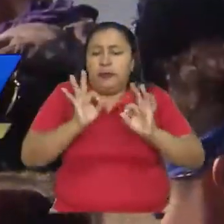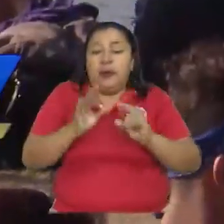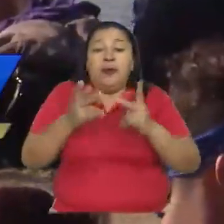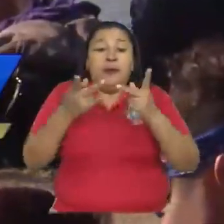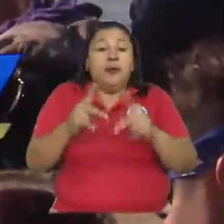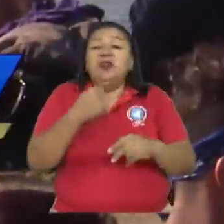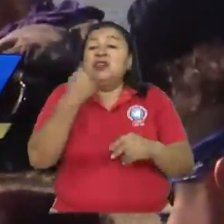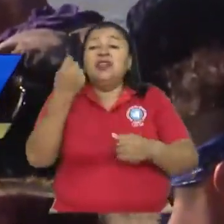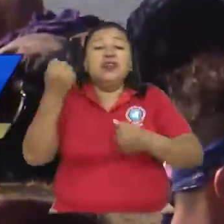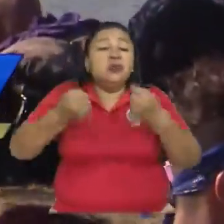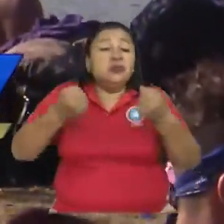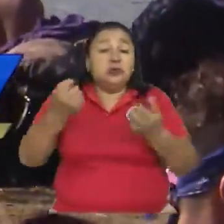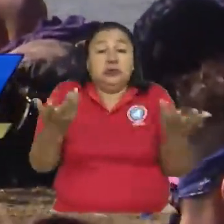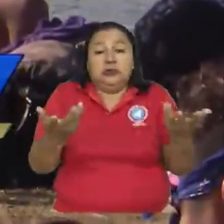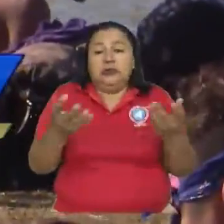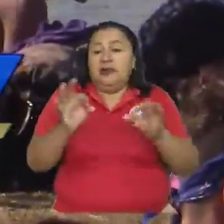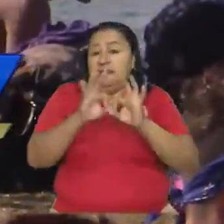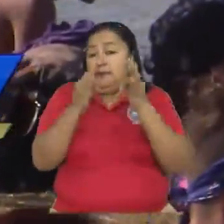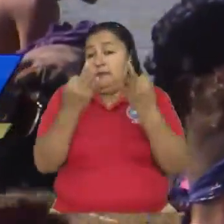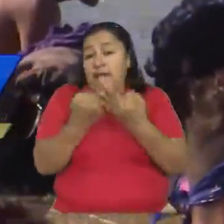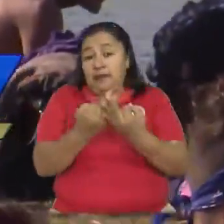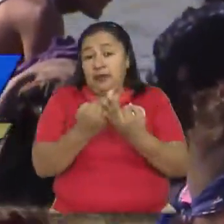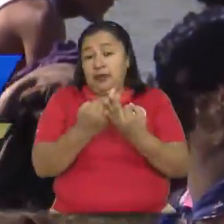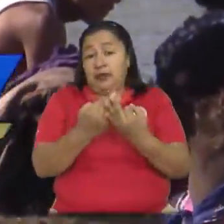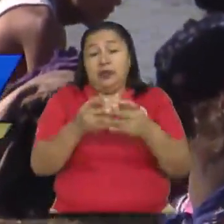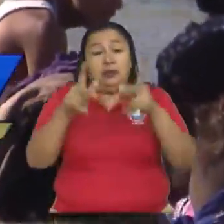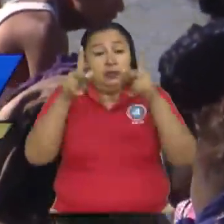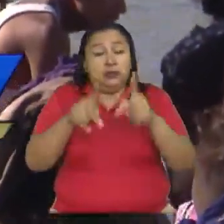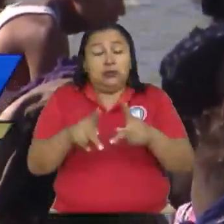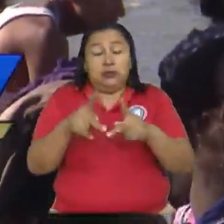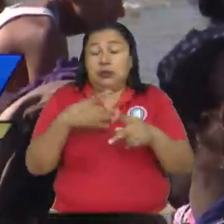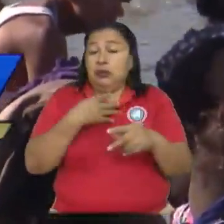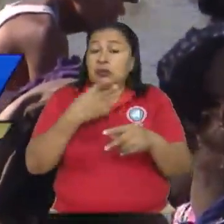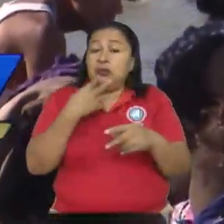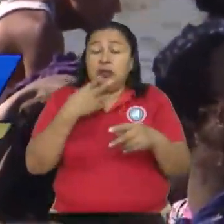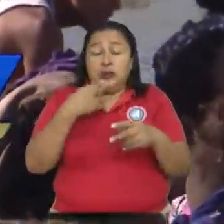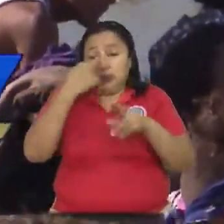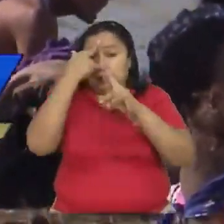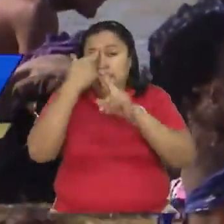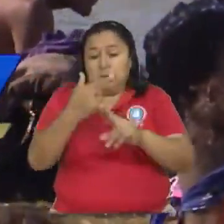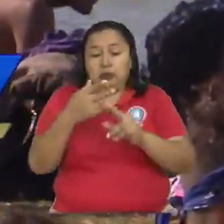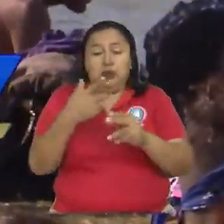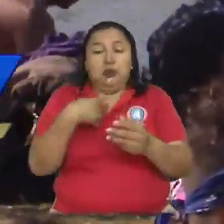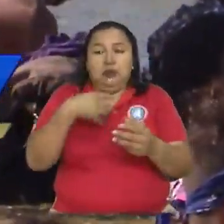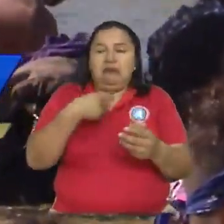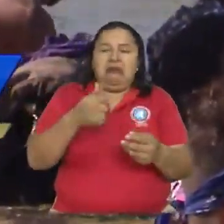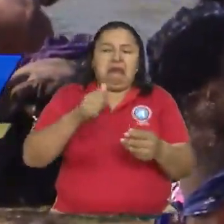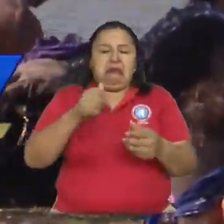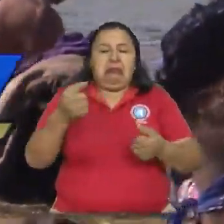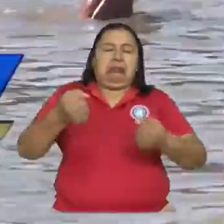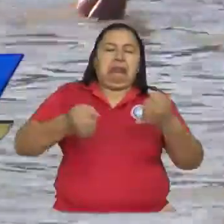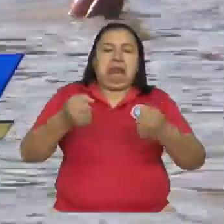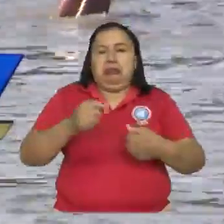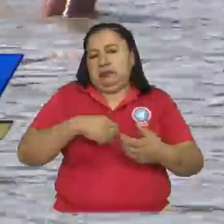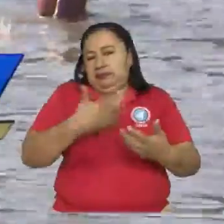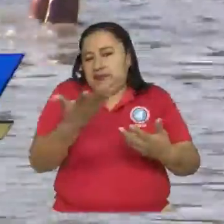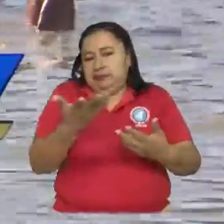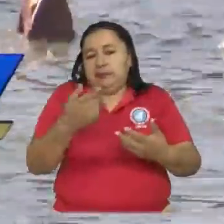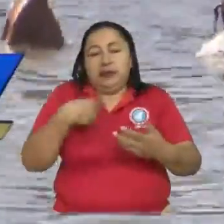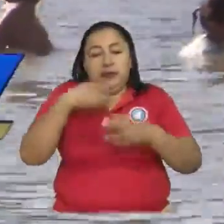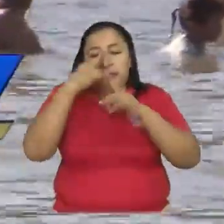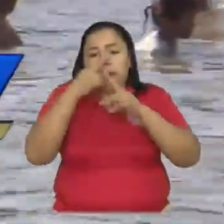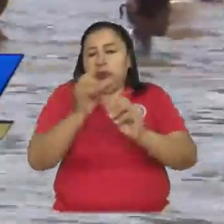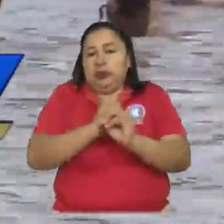si la familia, si la persona también no pone de su parte, pues obviamente